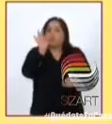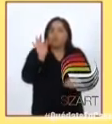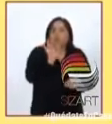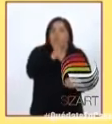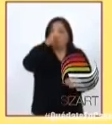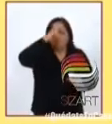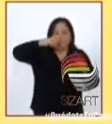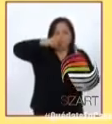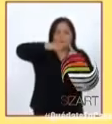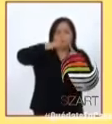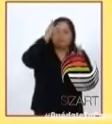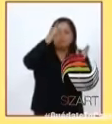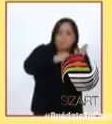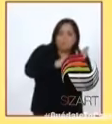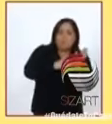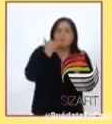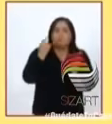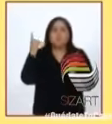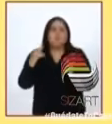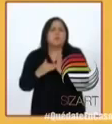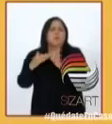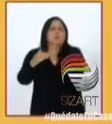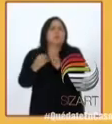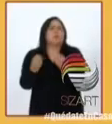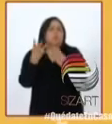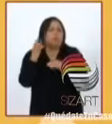para dividir entre mil y entre un millón?